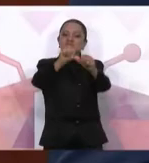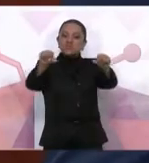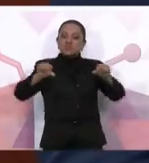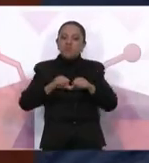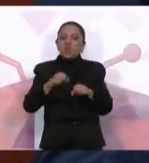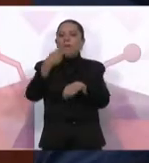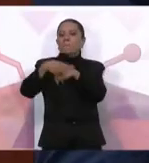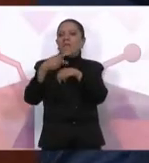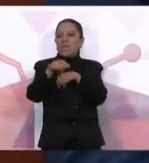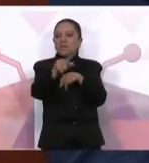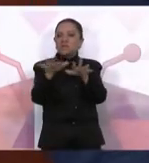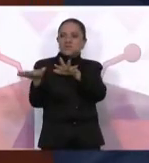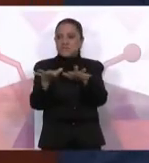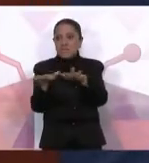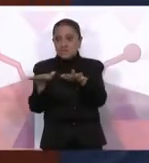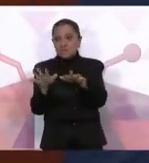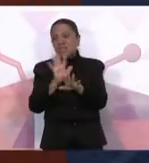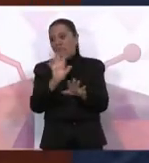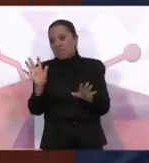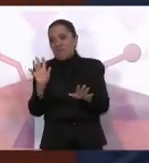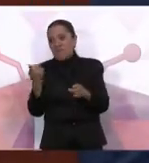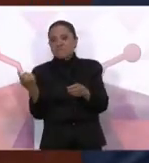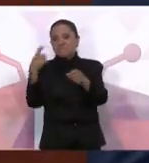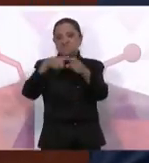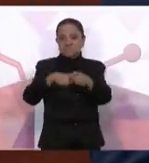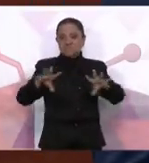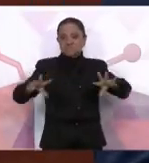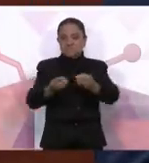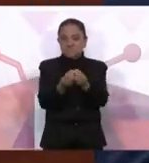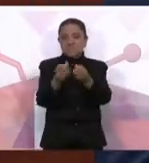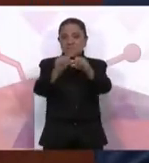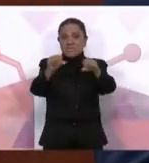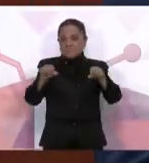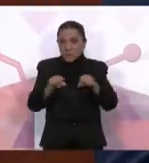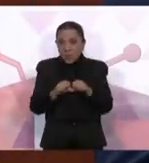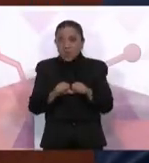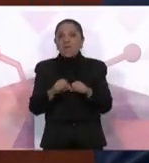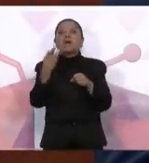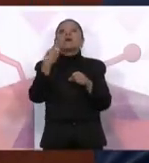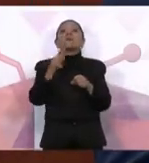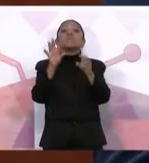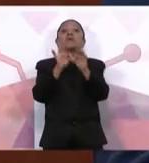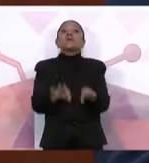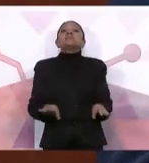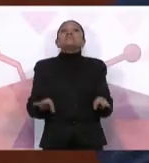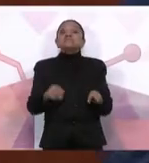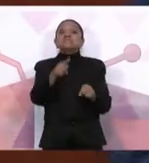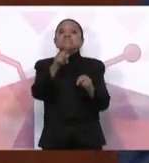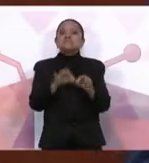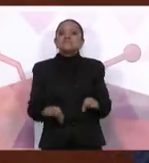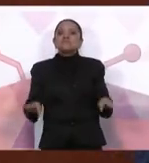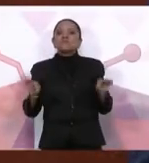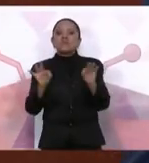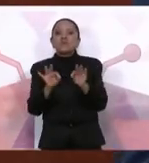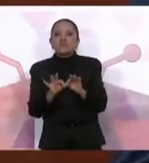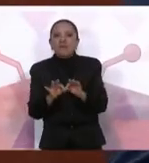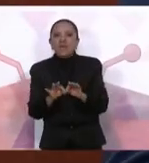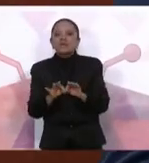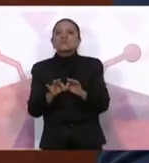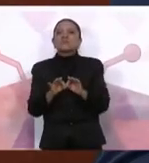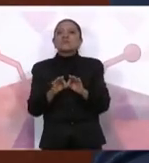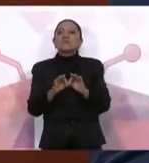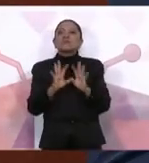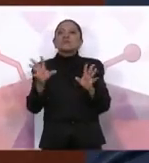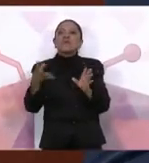sísmica ahora estamos dentro de esta zona y es muy importante que nosotros entendamos cuál es el atlas de riesgo que hay e implementar las políticas